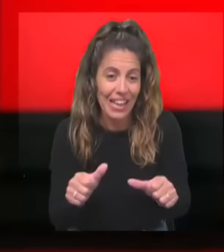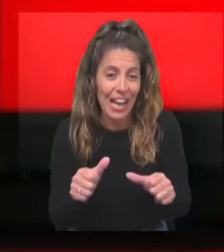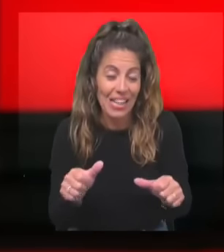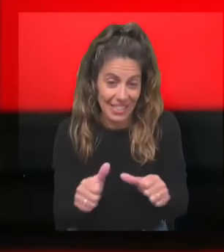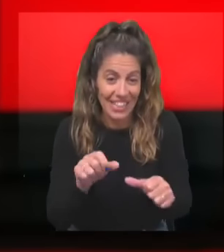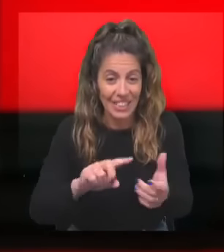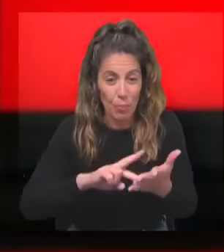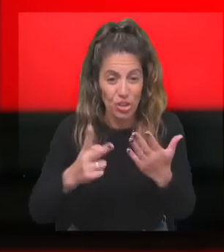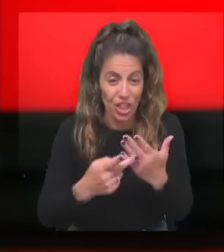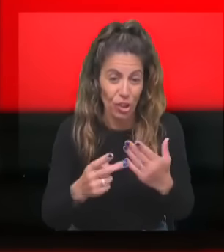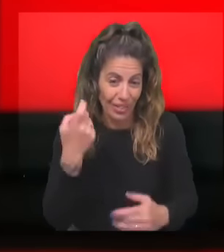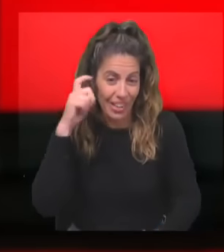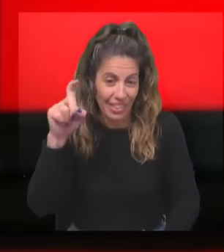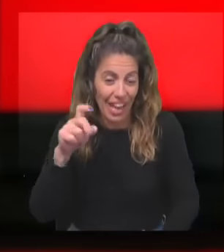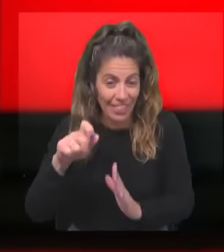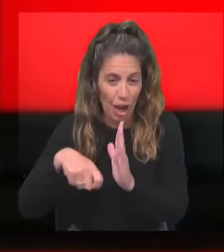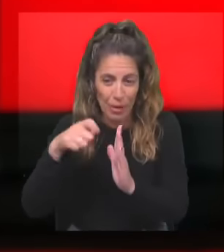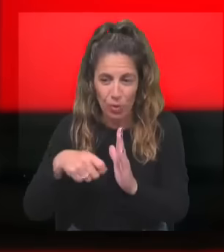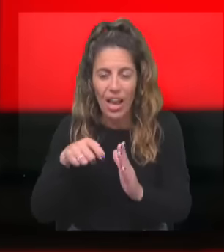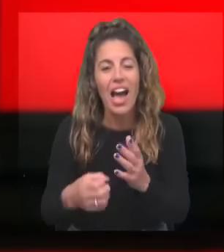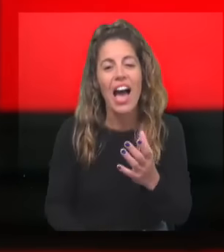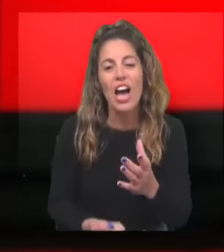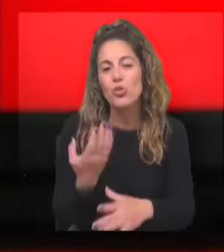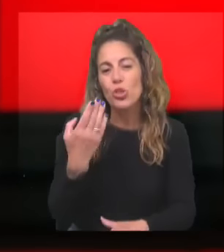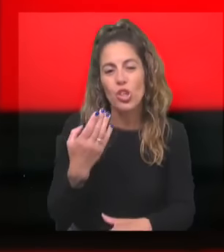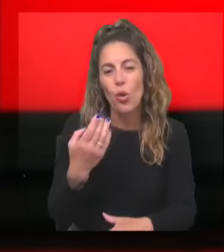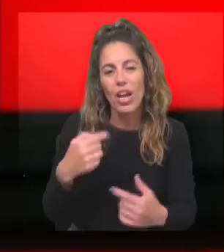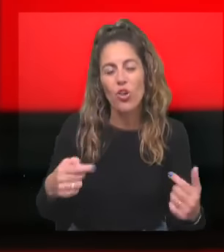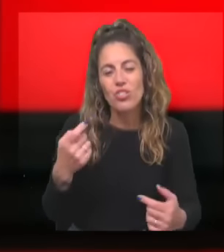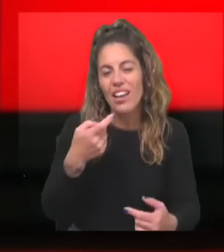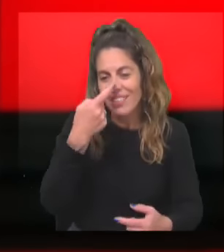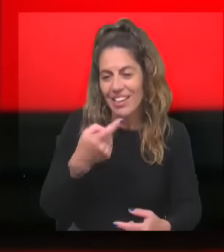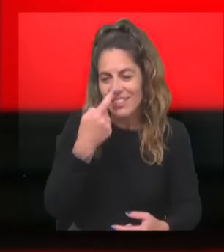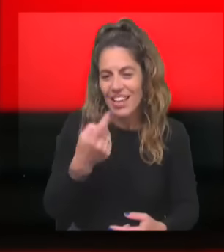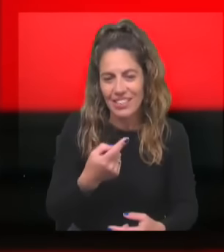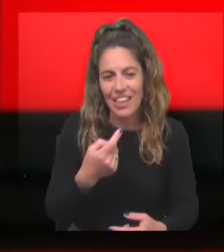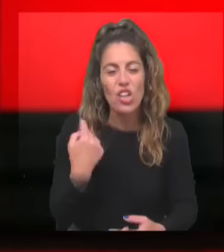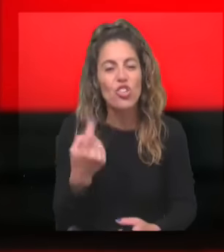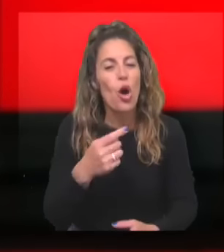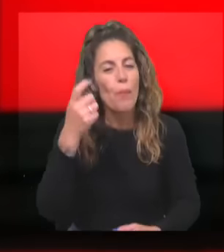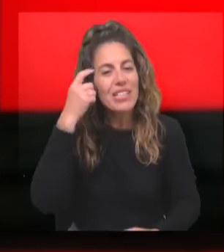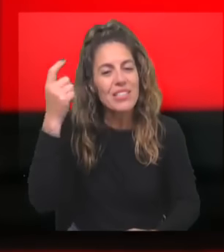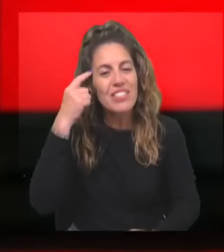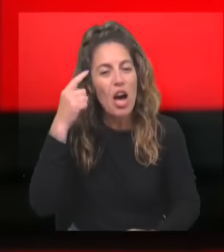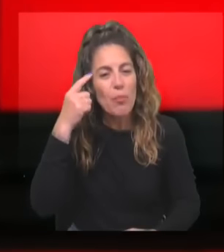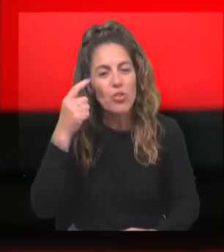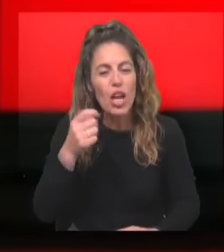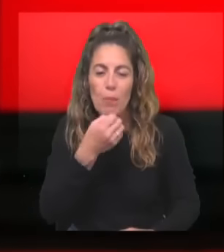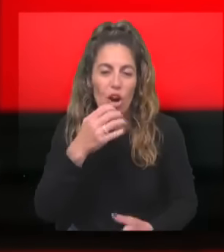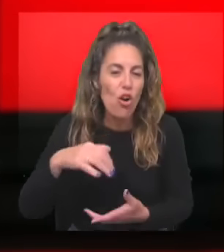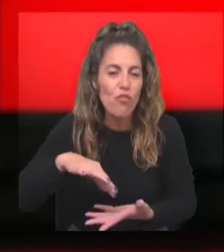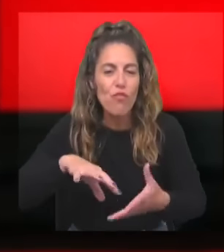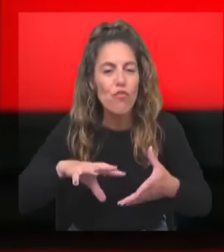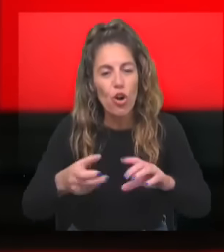Y entonces ahí surgió una cosa que me parece que es interesante contarla, que nosotros pensamos que quizás el mejor camino era